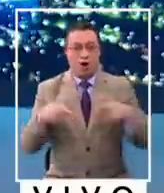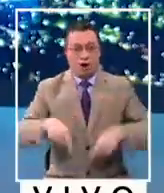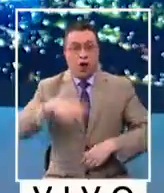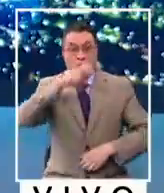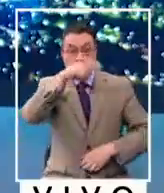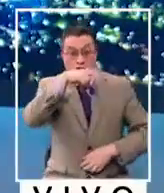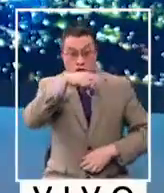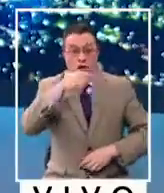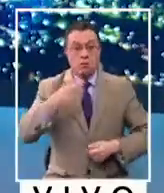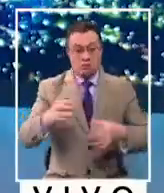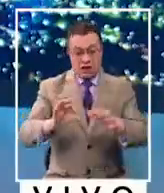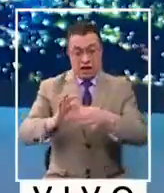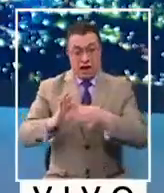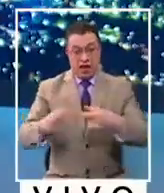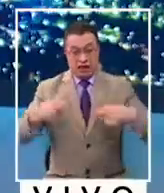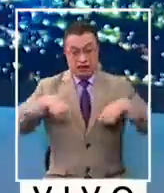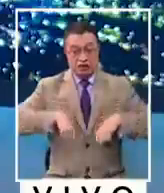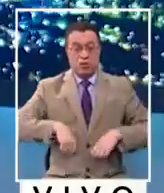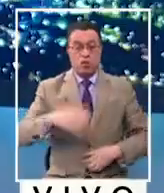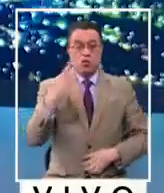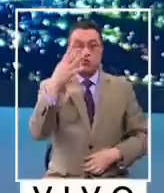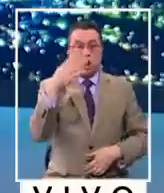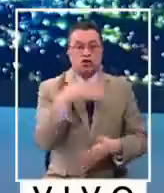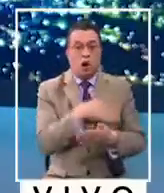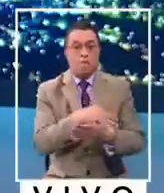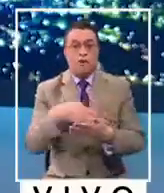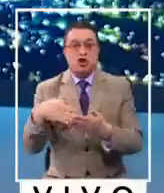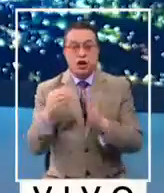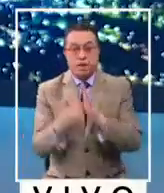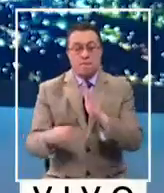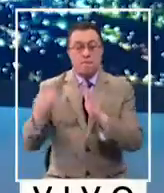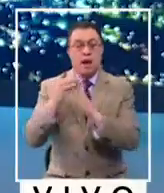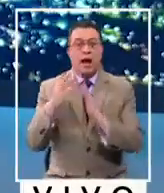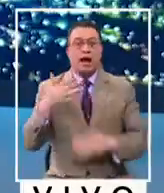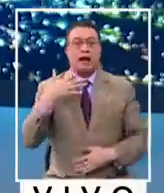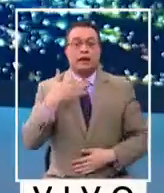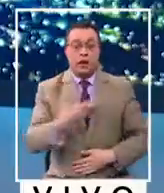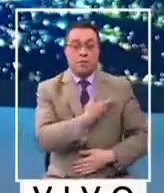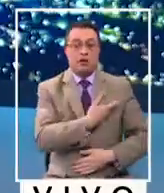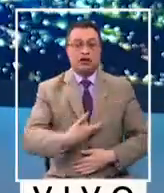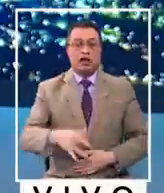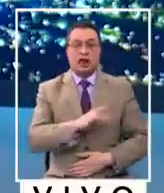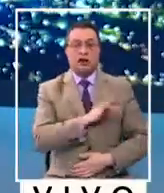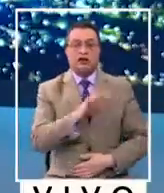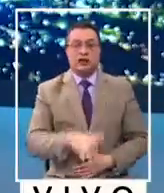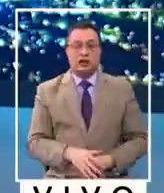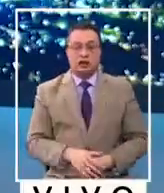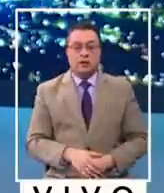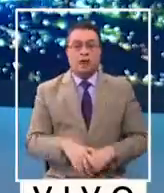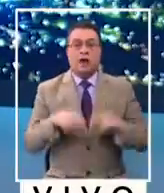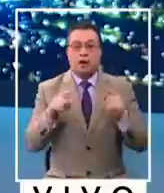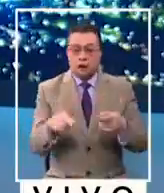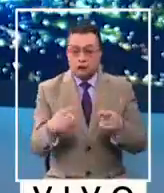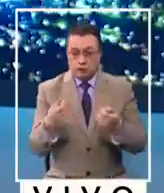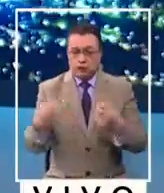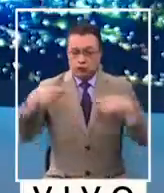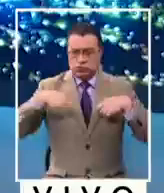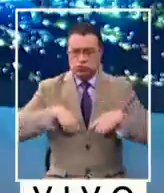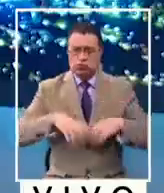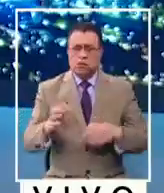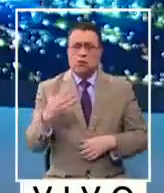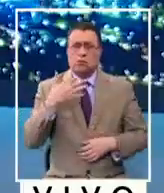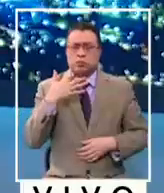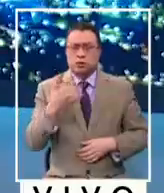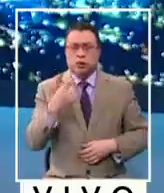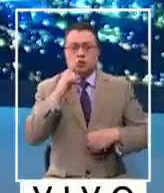notario gana en promedio 4 millones de pesos más que el presidente de la República. Y estas inmerecidas rentas son de